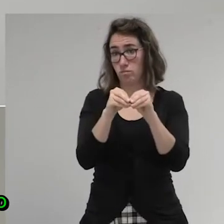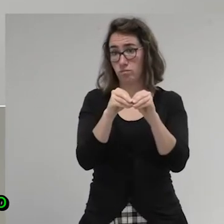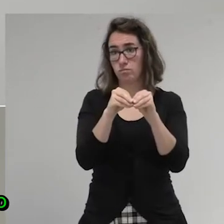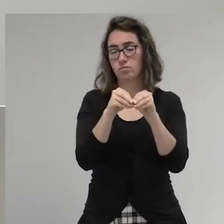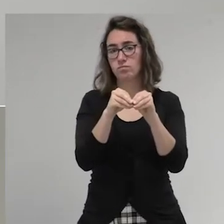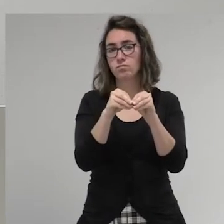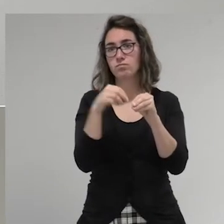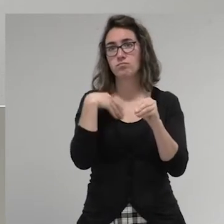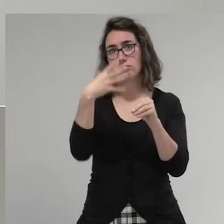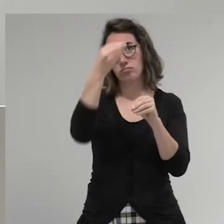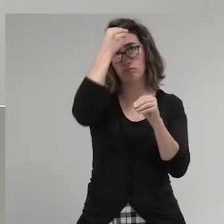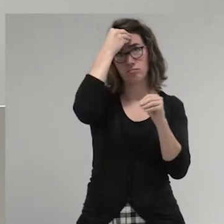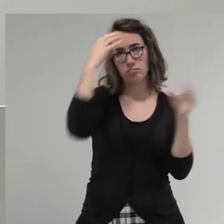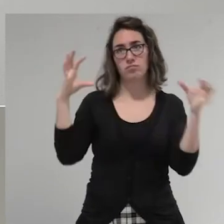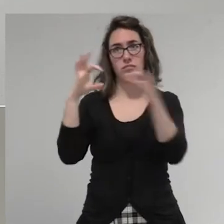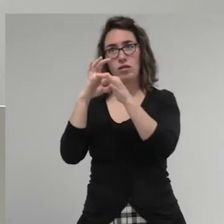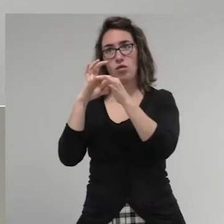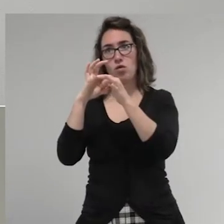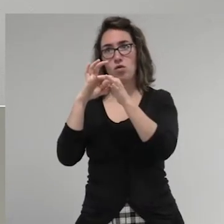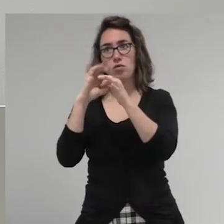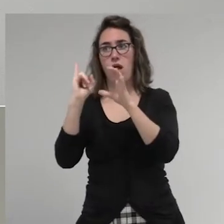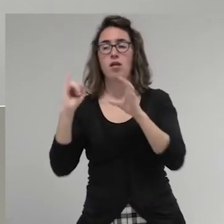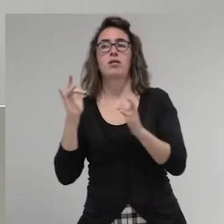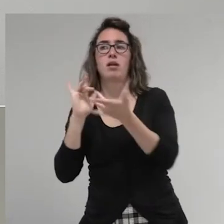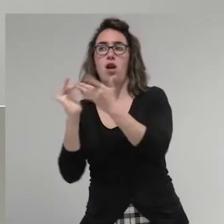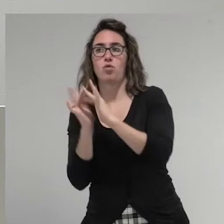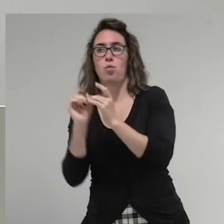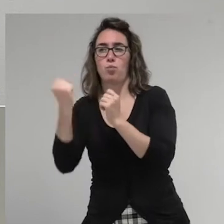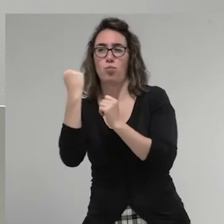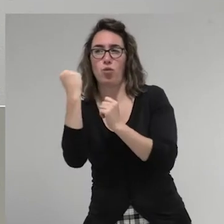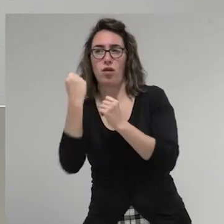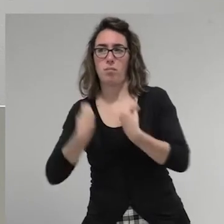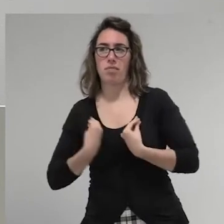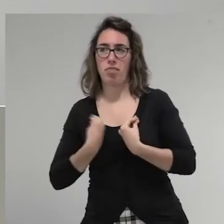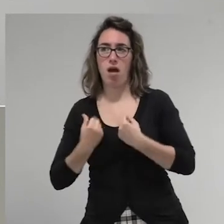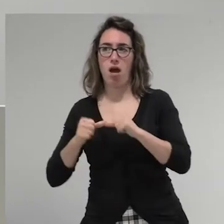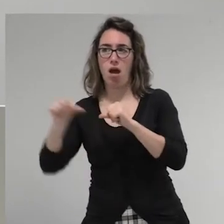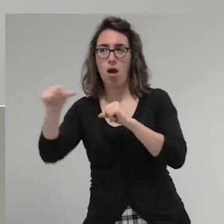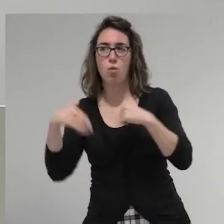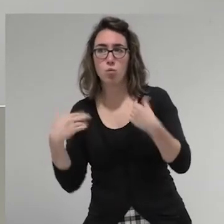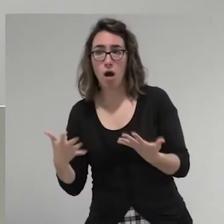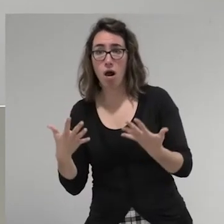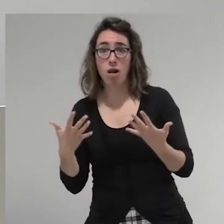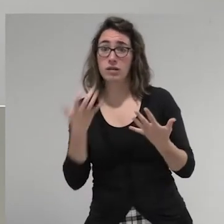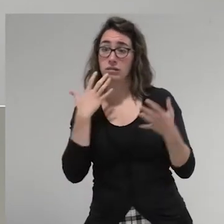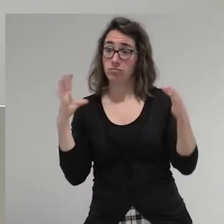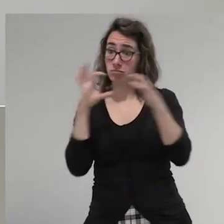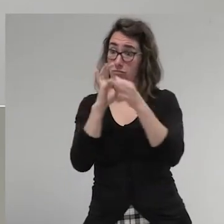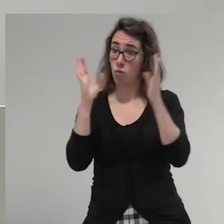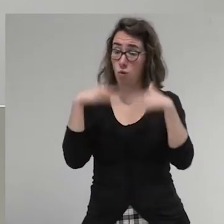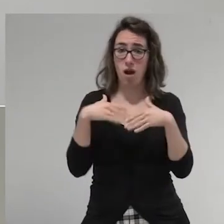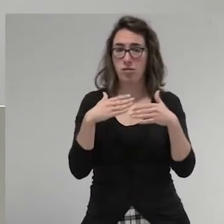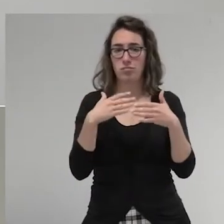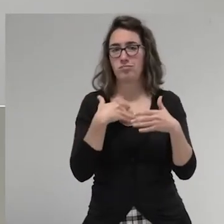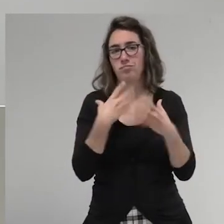directamente relacionado con relaciones de poder y con la vida que vamos a generar, difícilmente la vamos a interrumpir, ¿no? Y si no